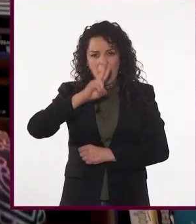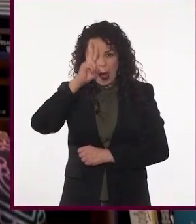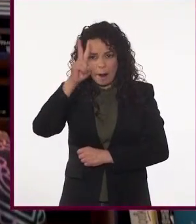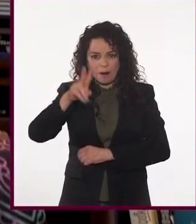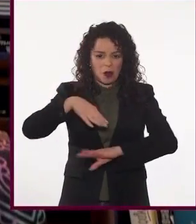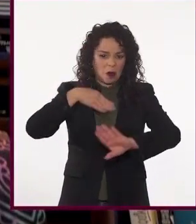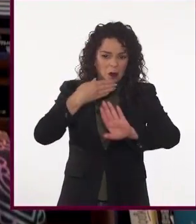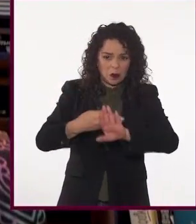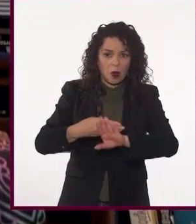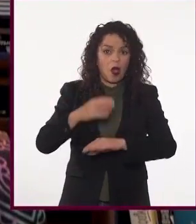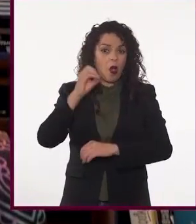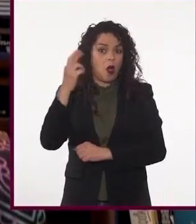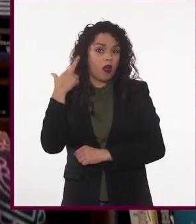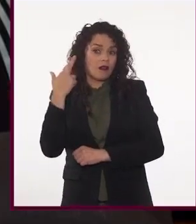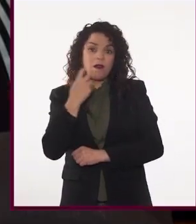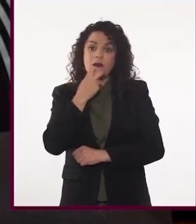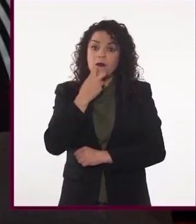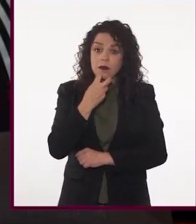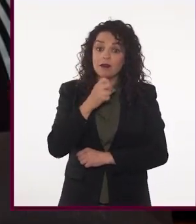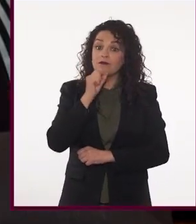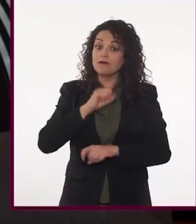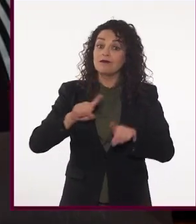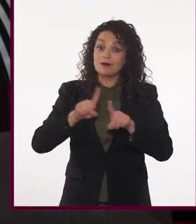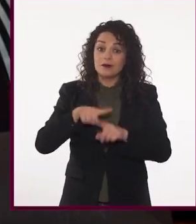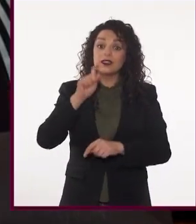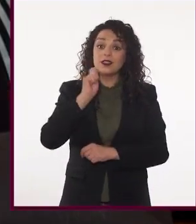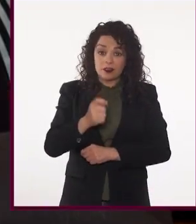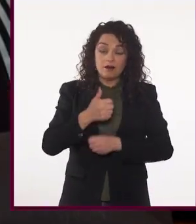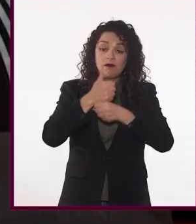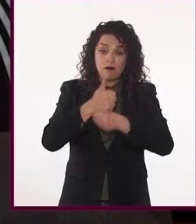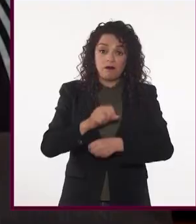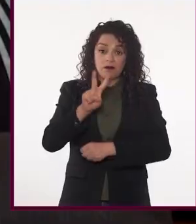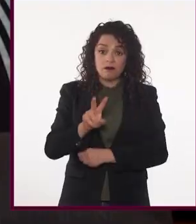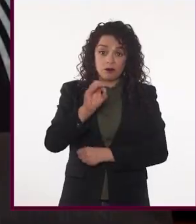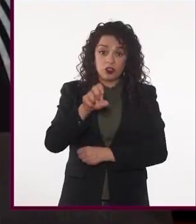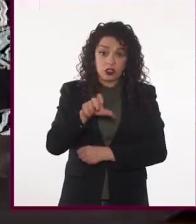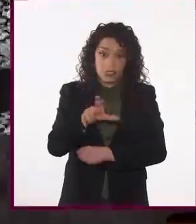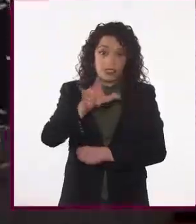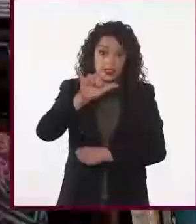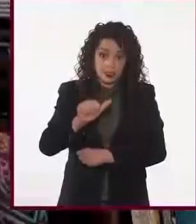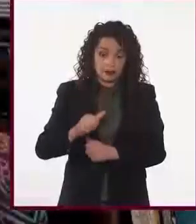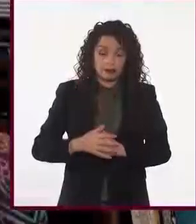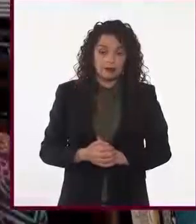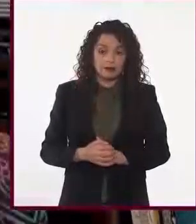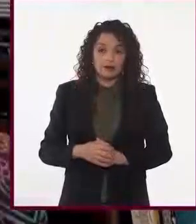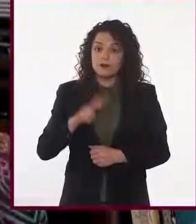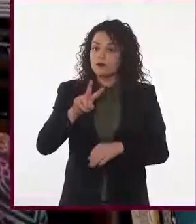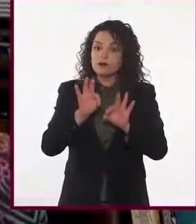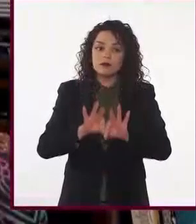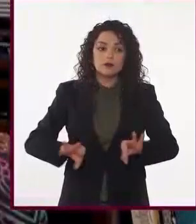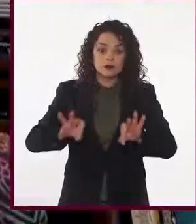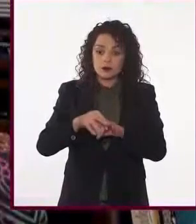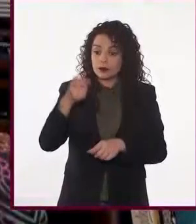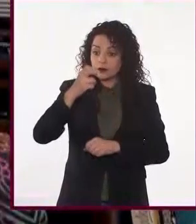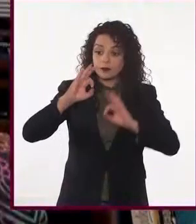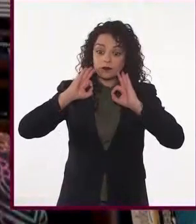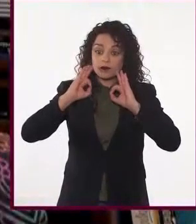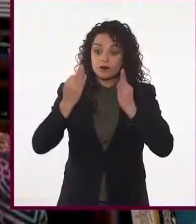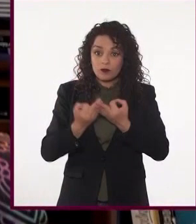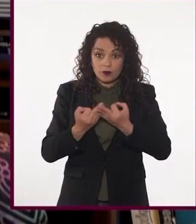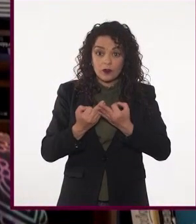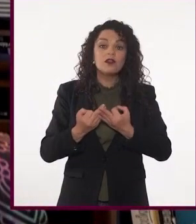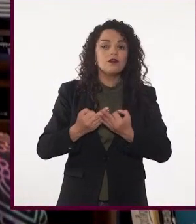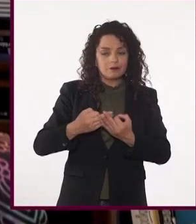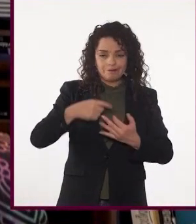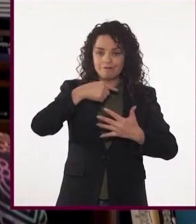insinuaciones, amenazas y sonidos no solicitados también son acciones violentas. Es importante reconocer